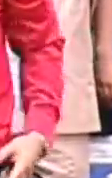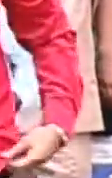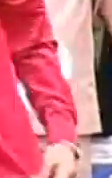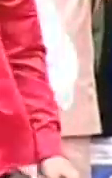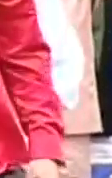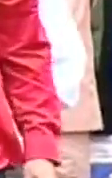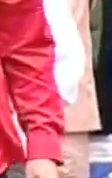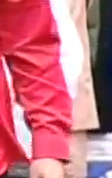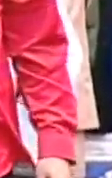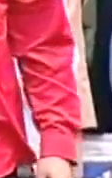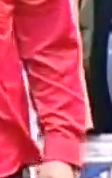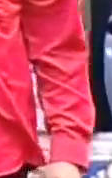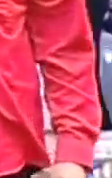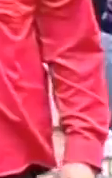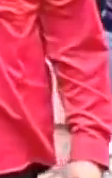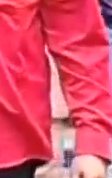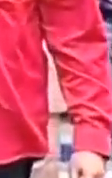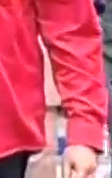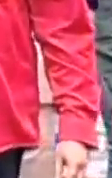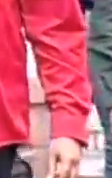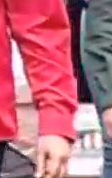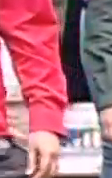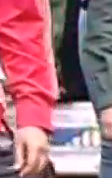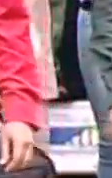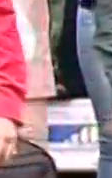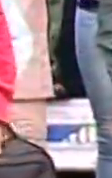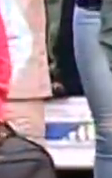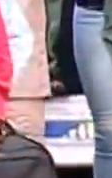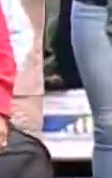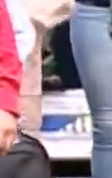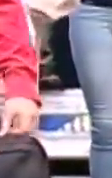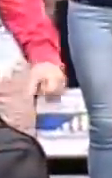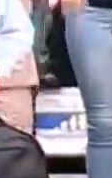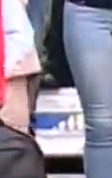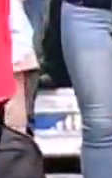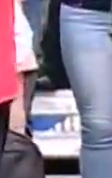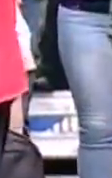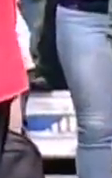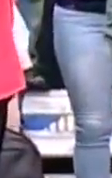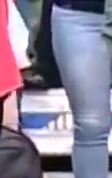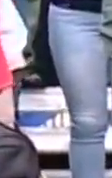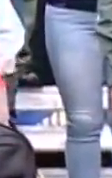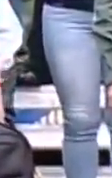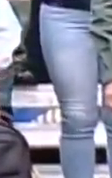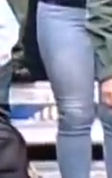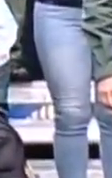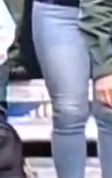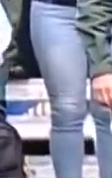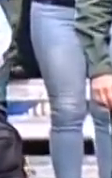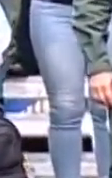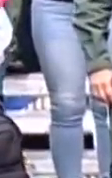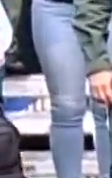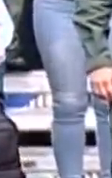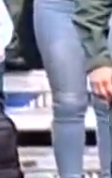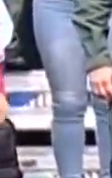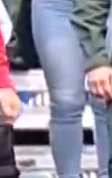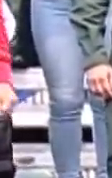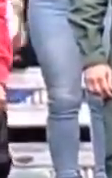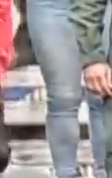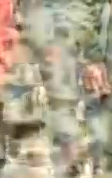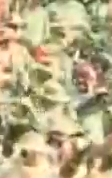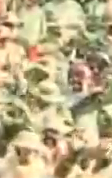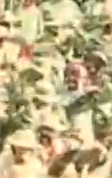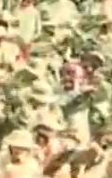Venceremos como en abril, mi comandante Chávez vive. La patria